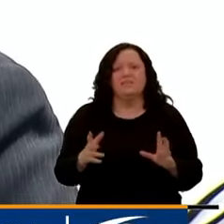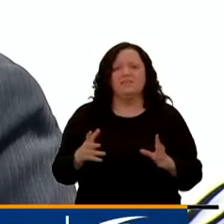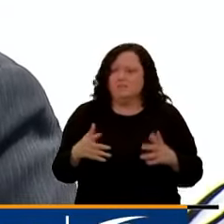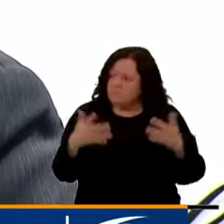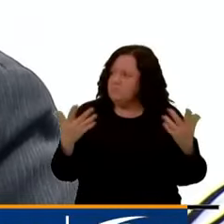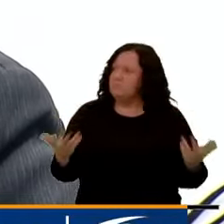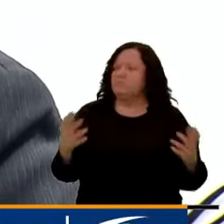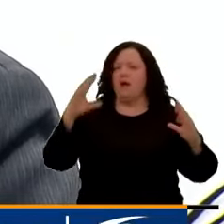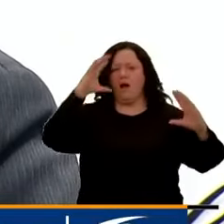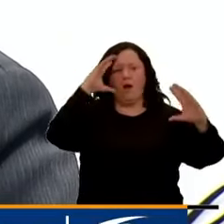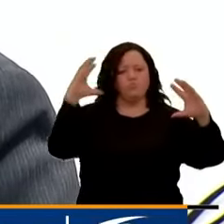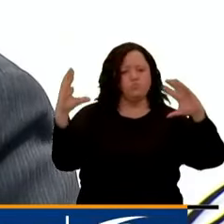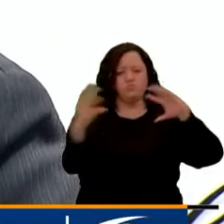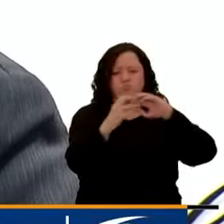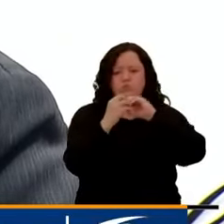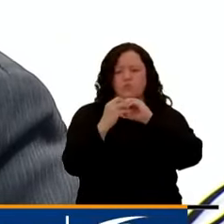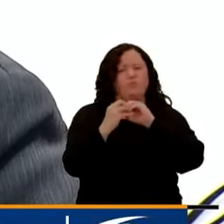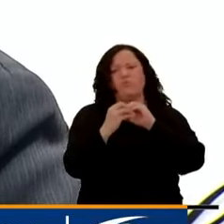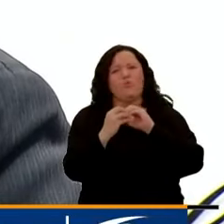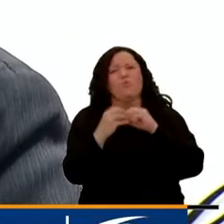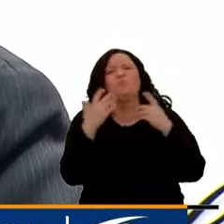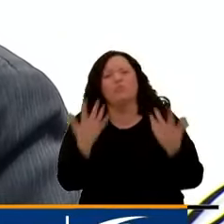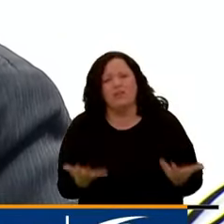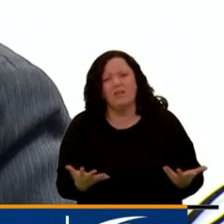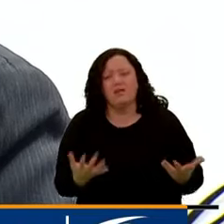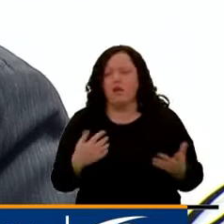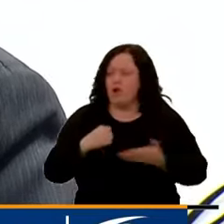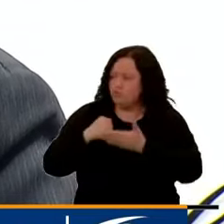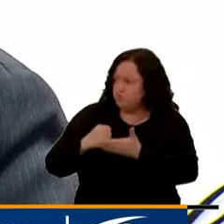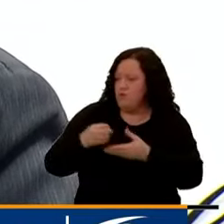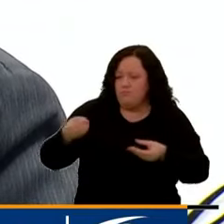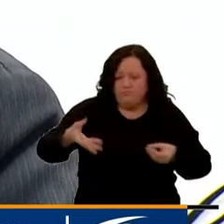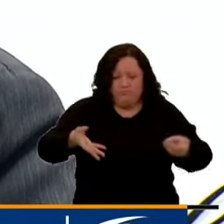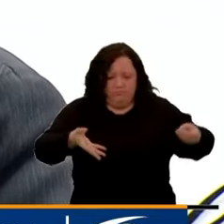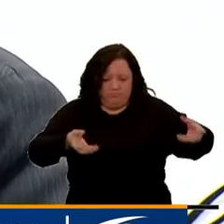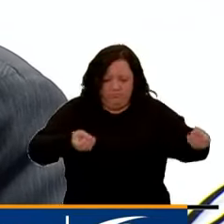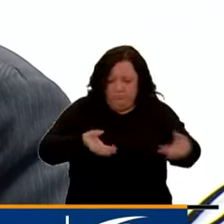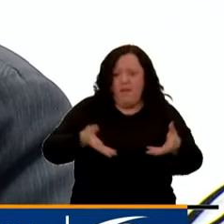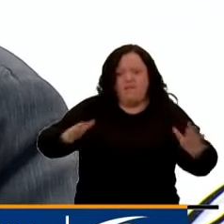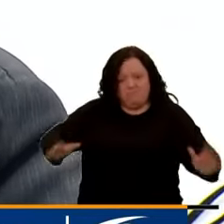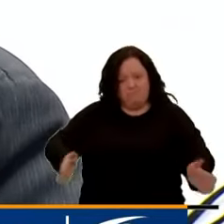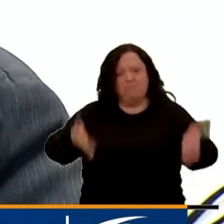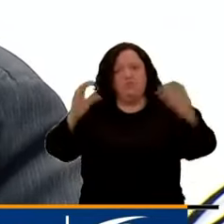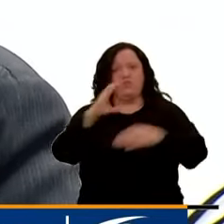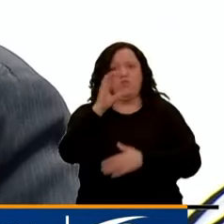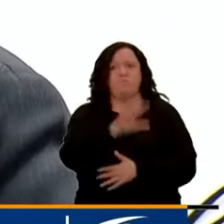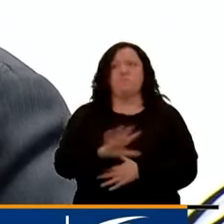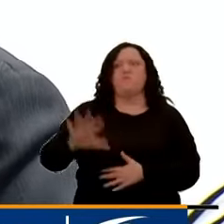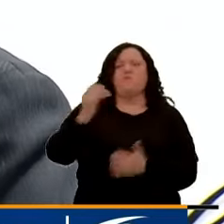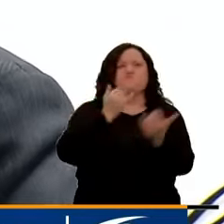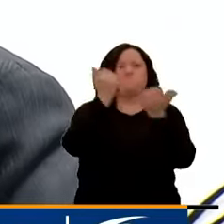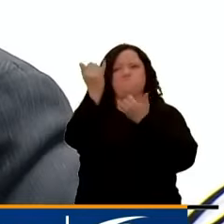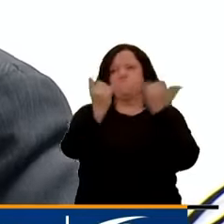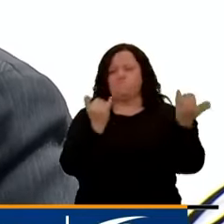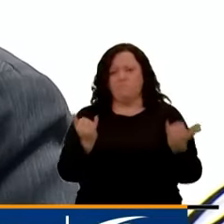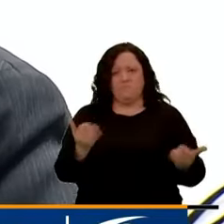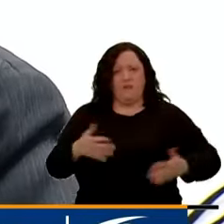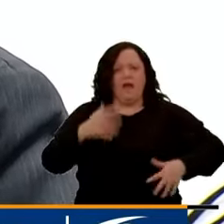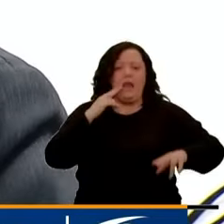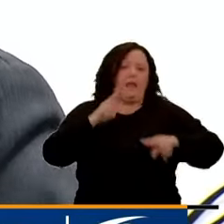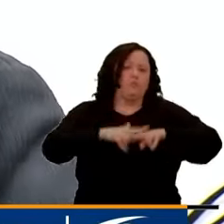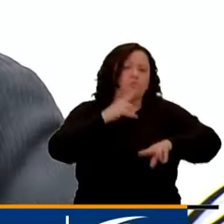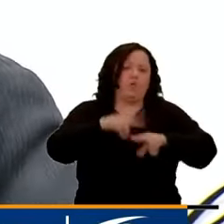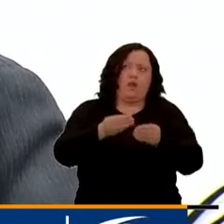de acuerdo? ¿Por qué no todos cooperamos? La riqueza que hay en el país, no solo desde un punto de vista